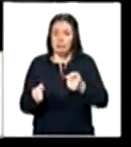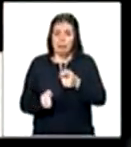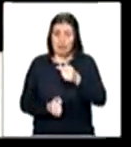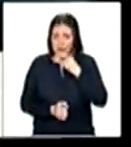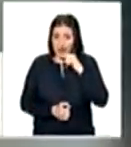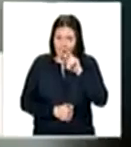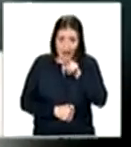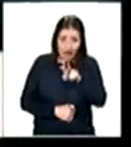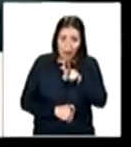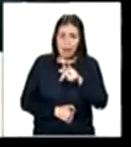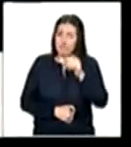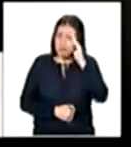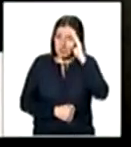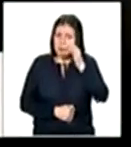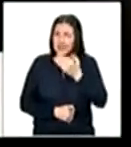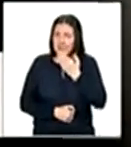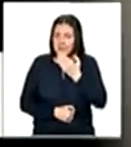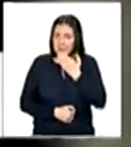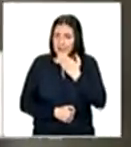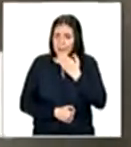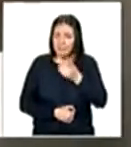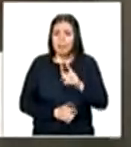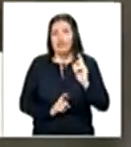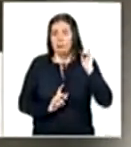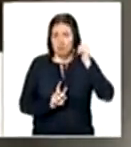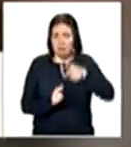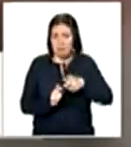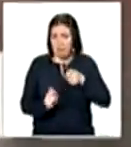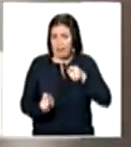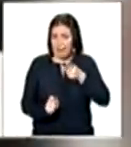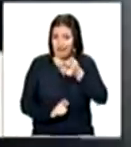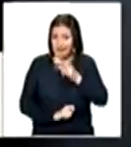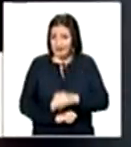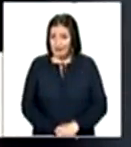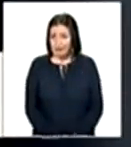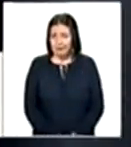se dio cuenta que el policía era un cupido.